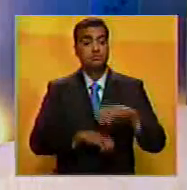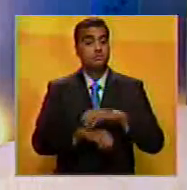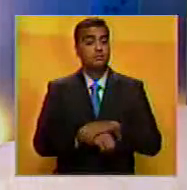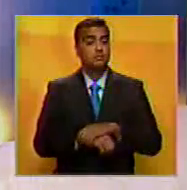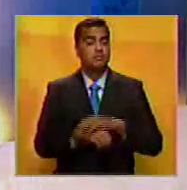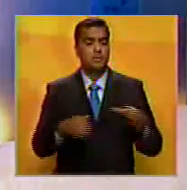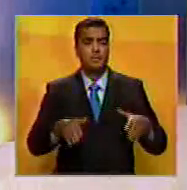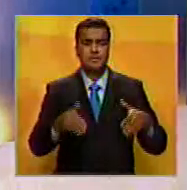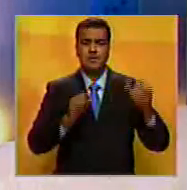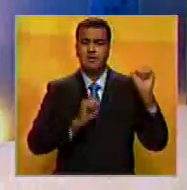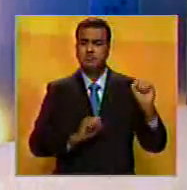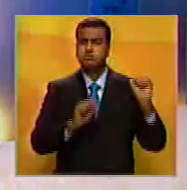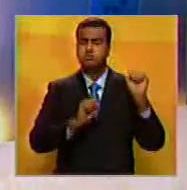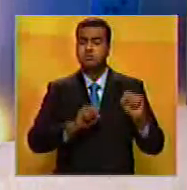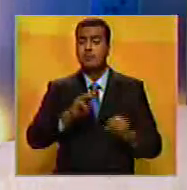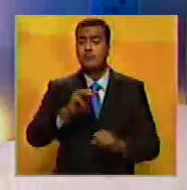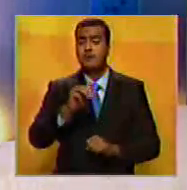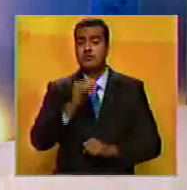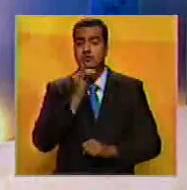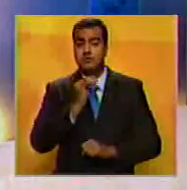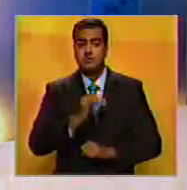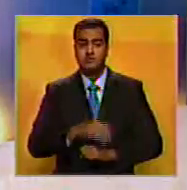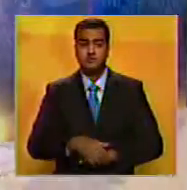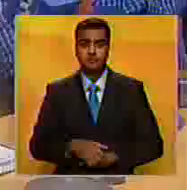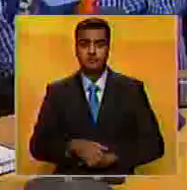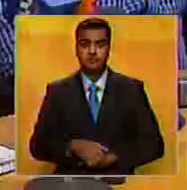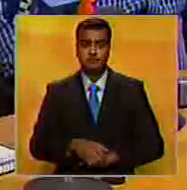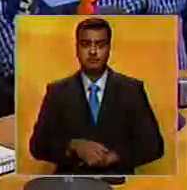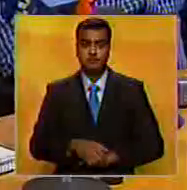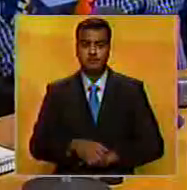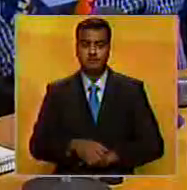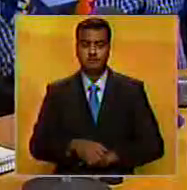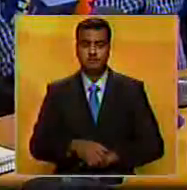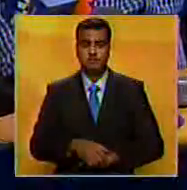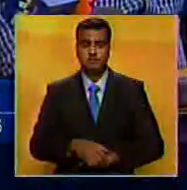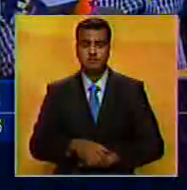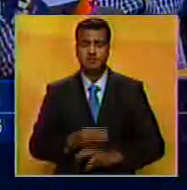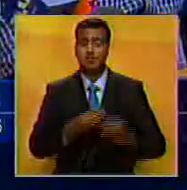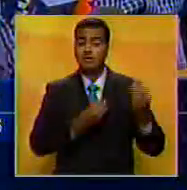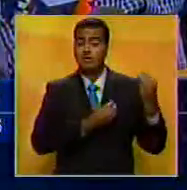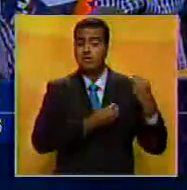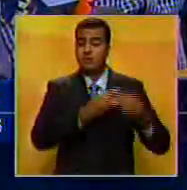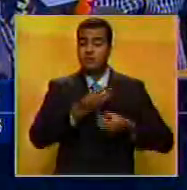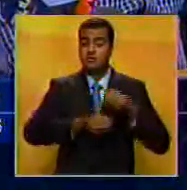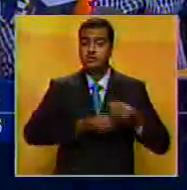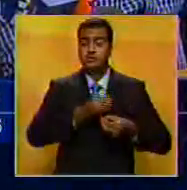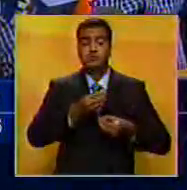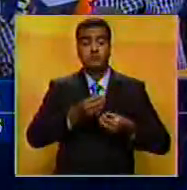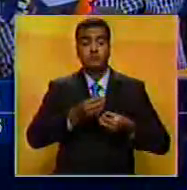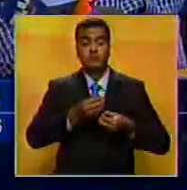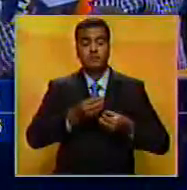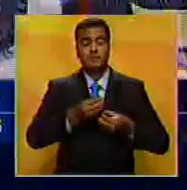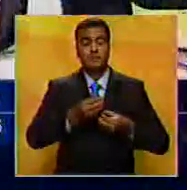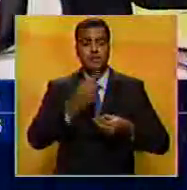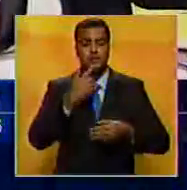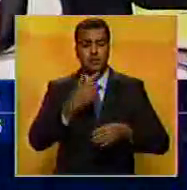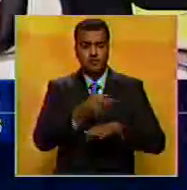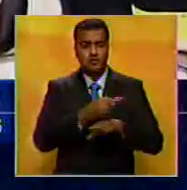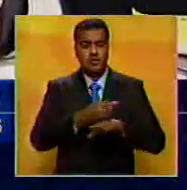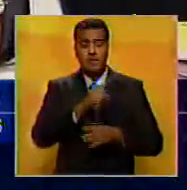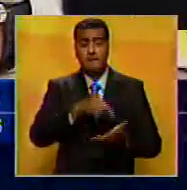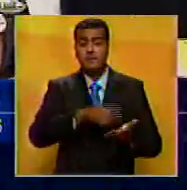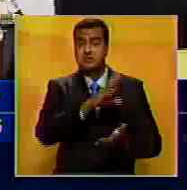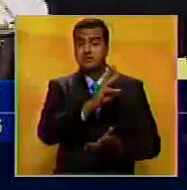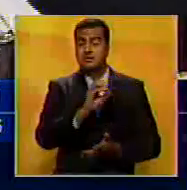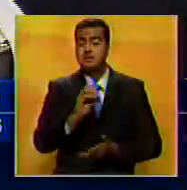desde que se iniciaron las protestas. Maoli Aldana nos cuenta más. El director de la ONG, Alfredo Romero, explicó que de esas